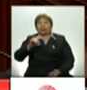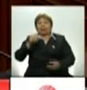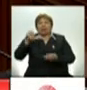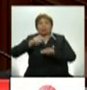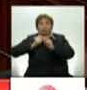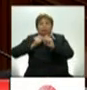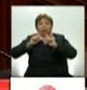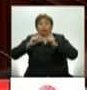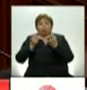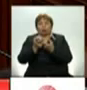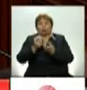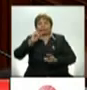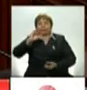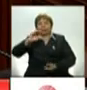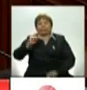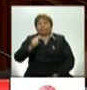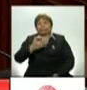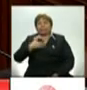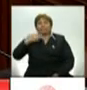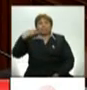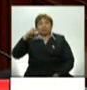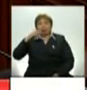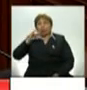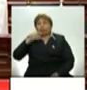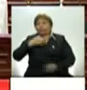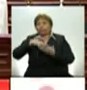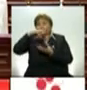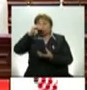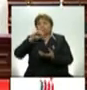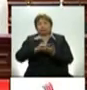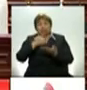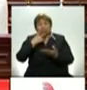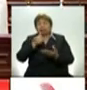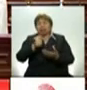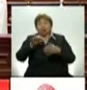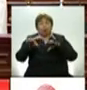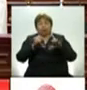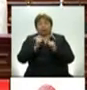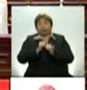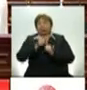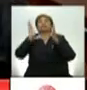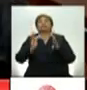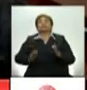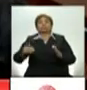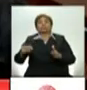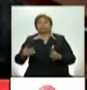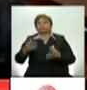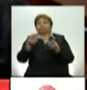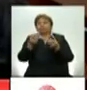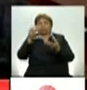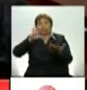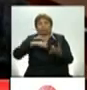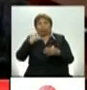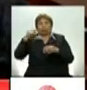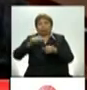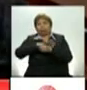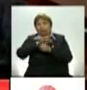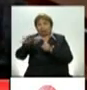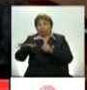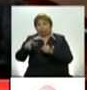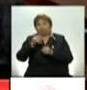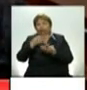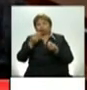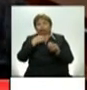la Costa. ¿Qué clase de clientelismo podría ejercer yo al interno de mi partido en circunscripciones donde no tengo